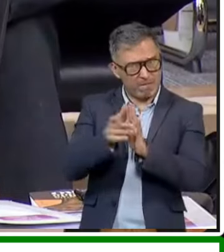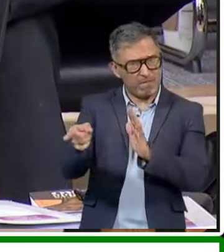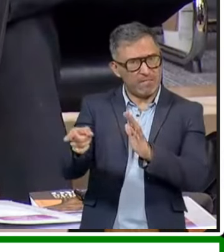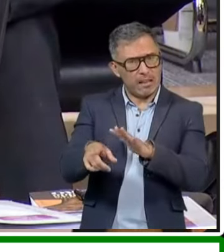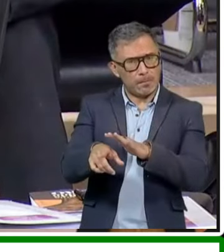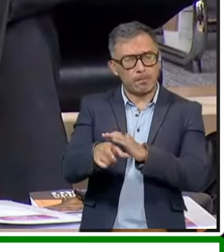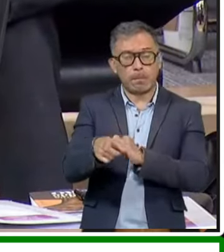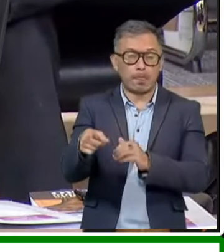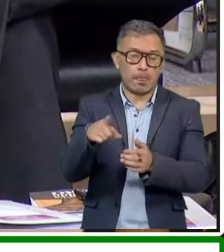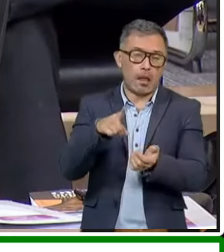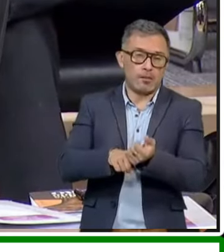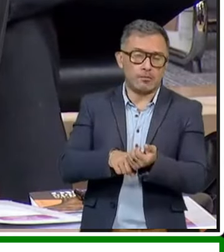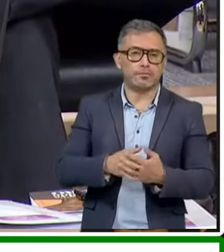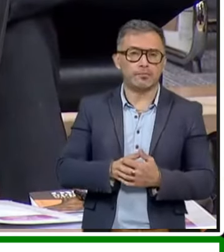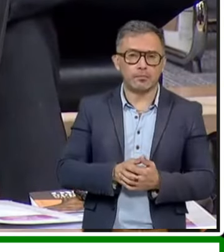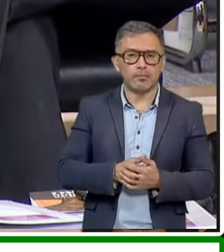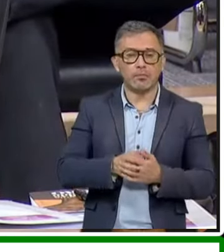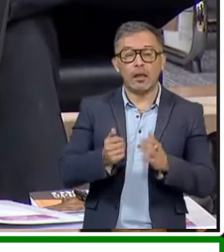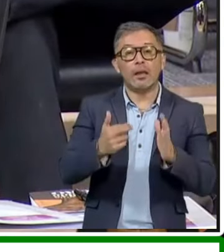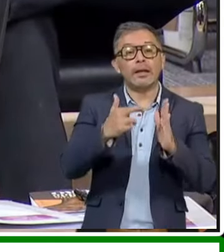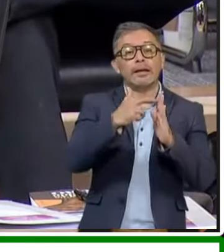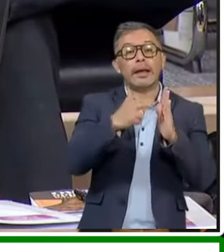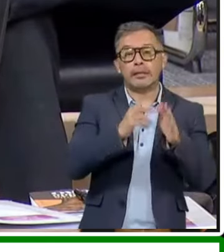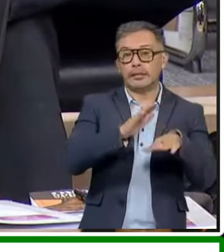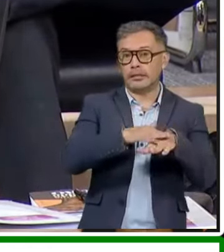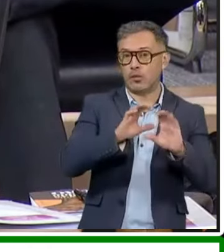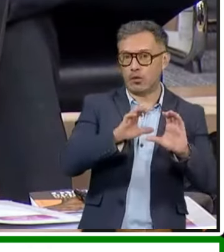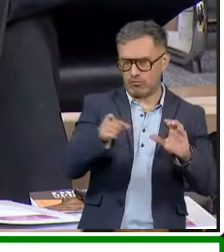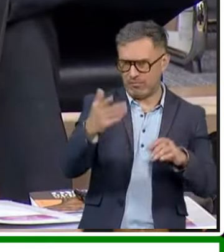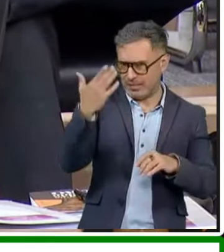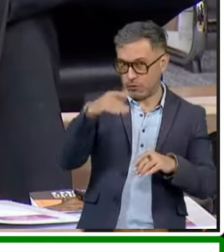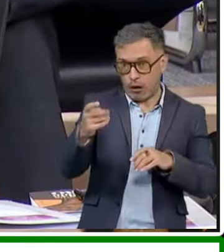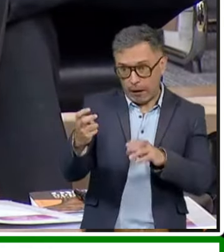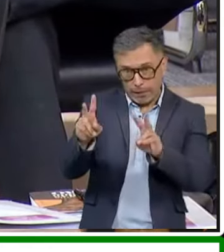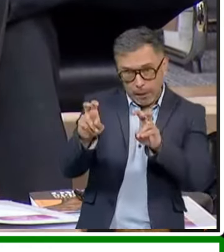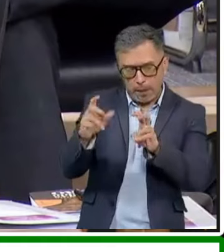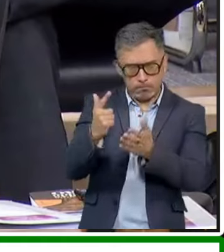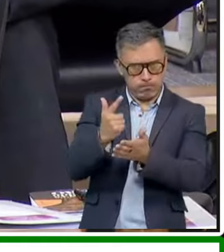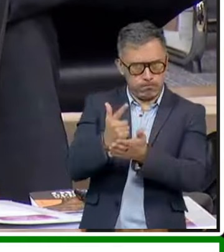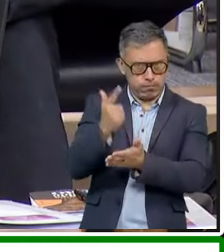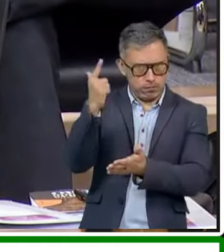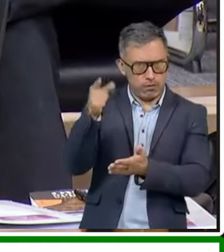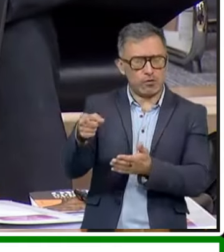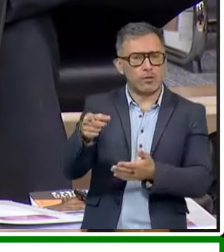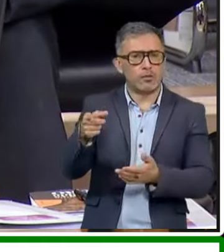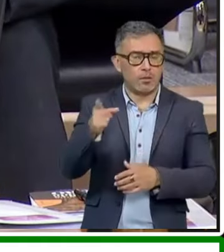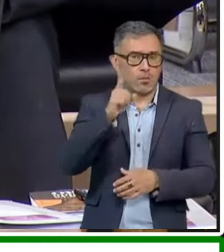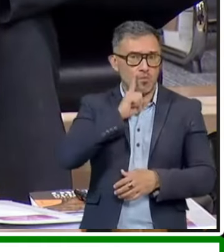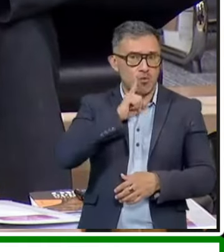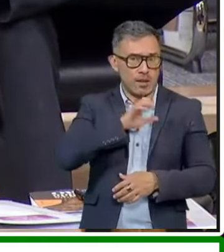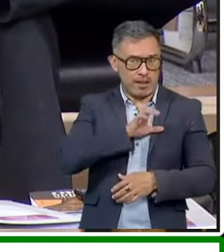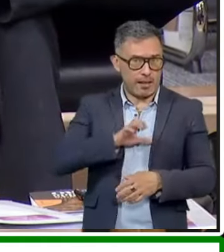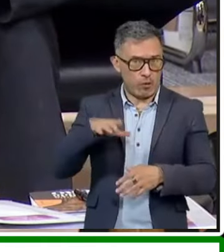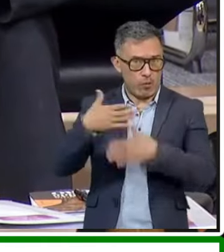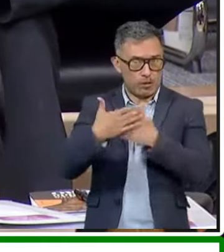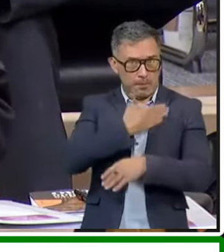son muy expeditos en algunas medidas cautelares y en esta me parece que es gravísimo el hecho inédito, el hecho que sea una candidatura